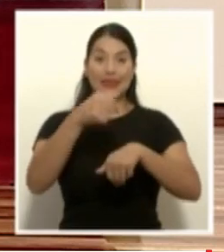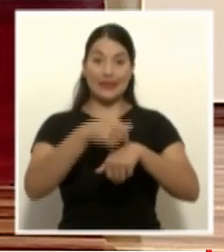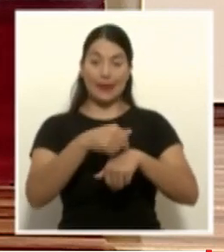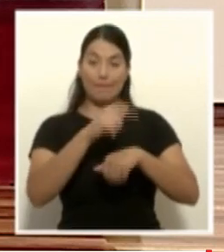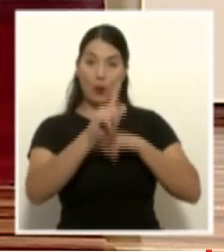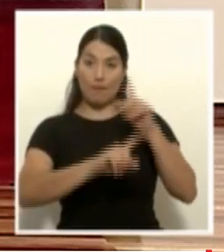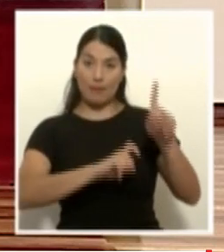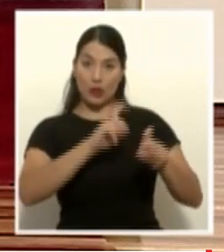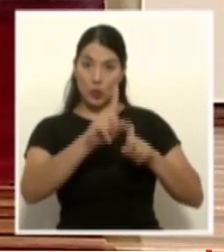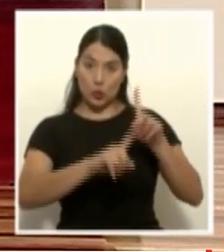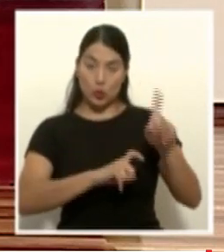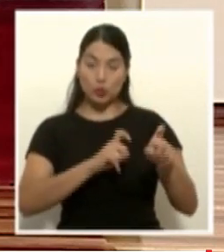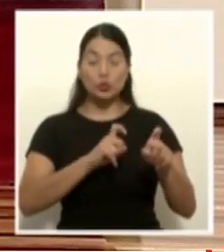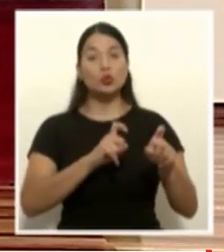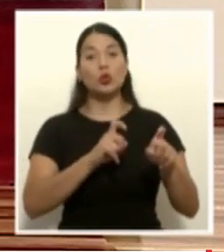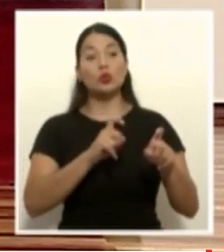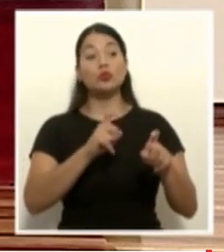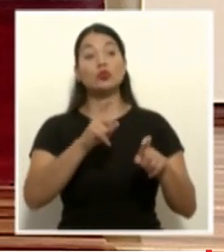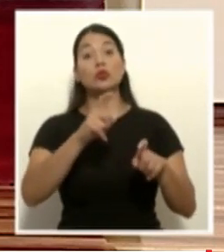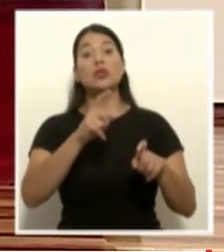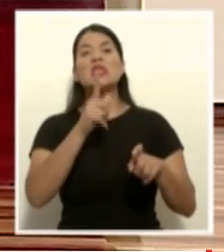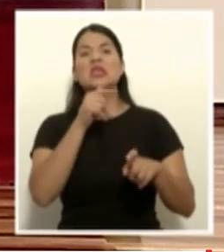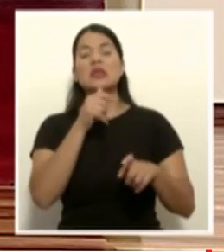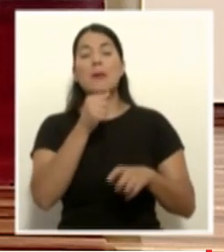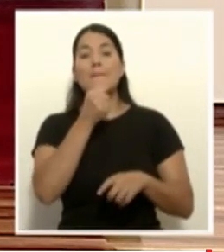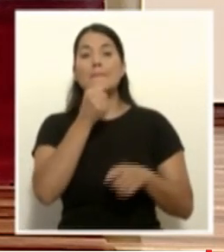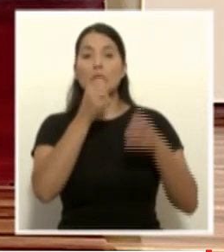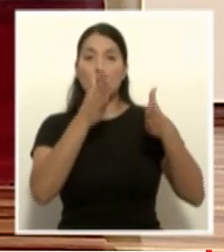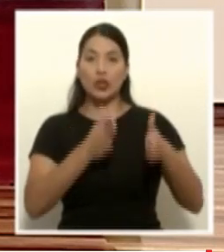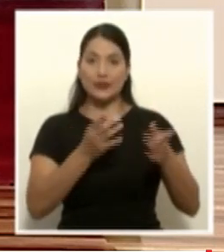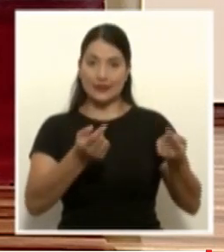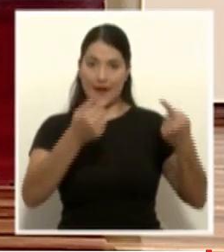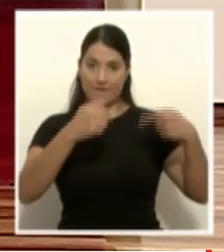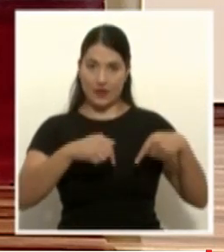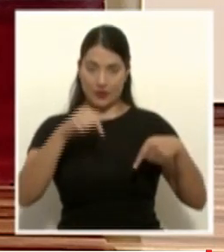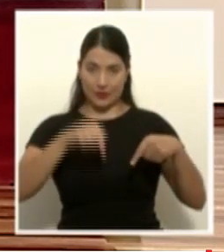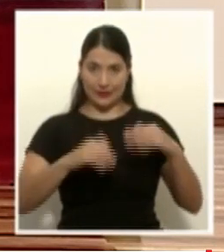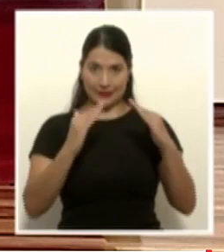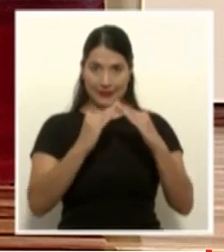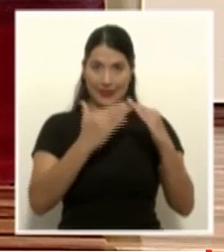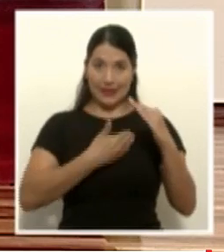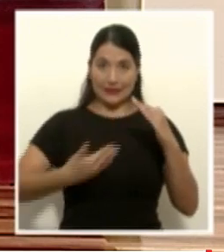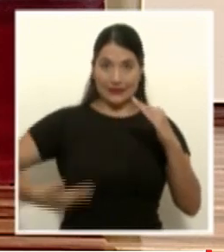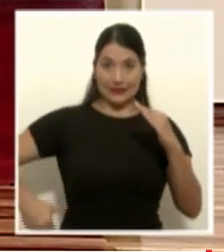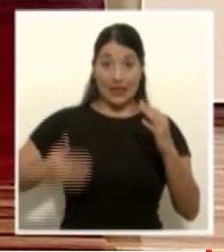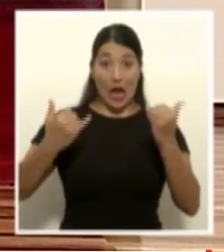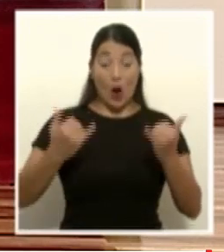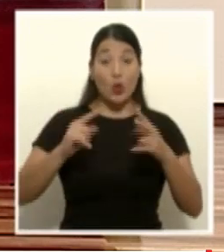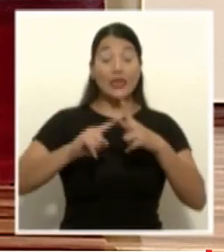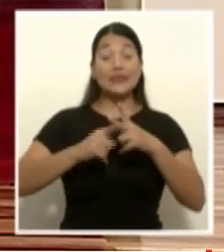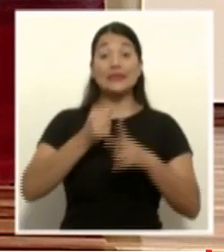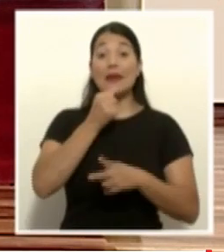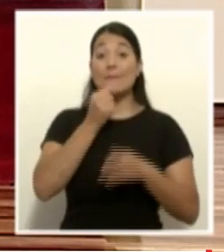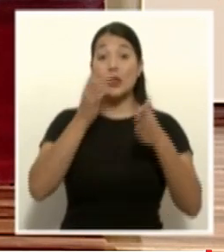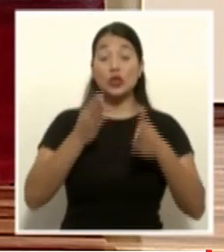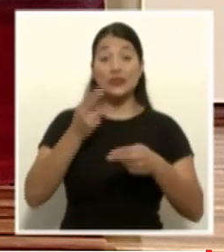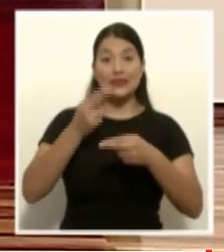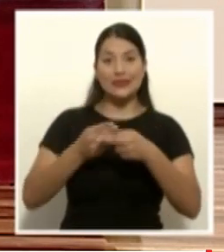de consultas por parte de los colegas que nos acompañan de manera presencial. Iniciamos con el colega Edgar Fonseca